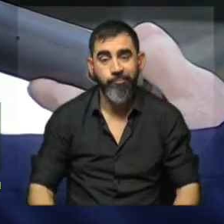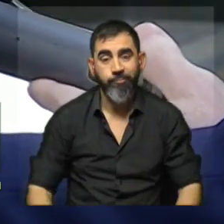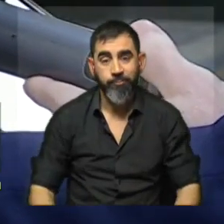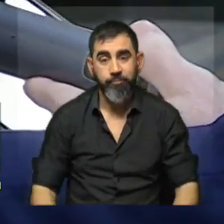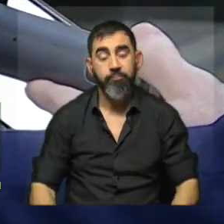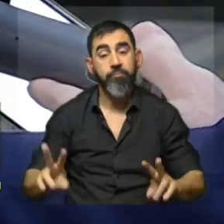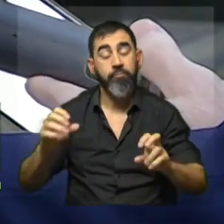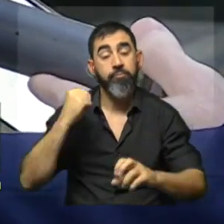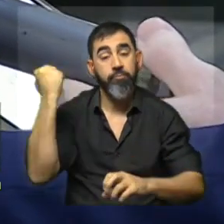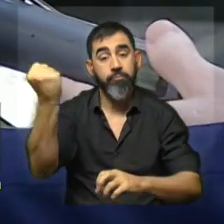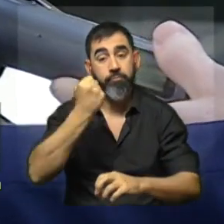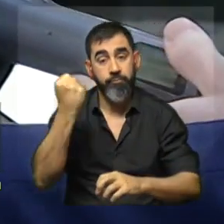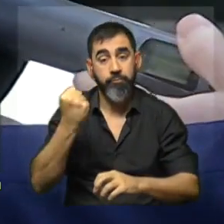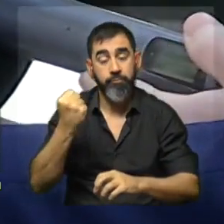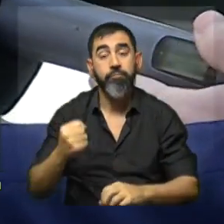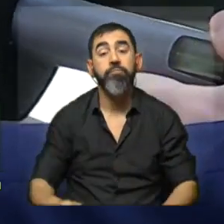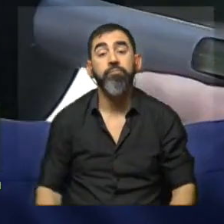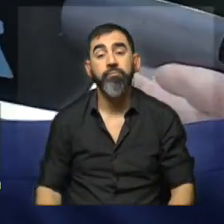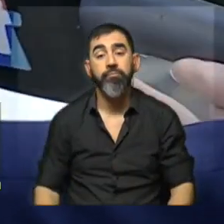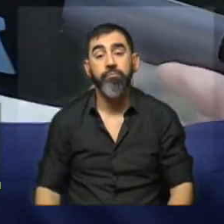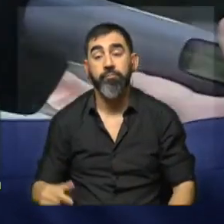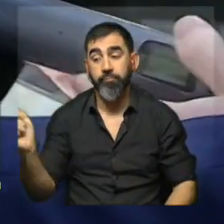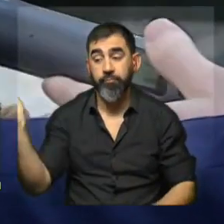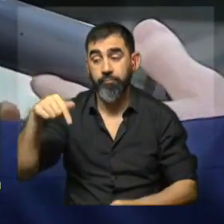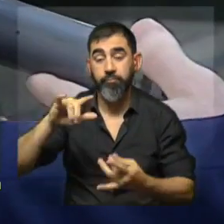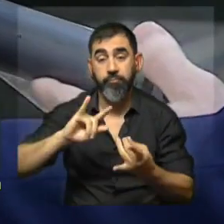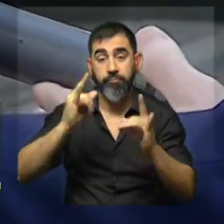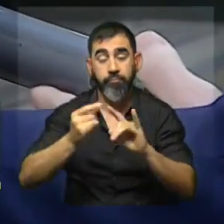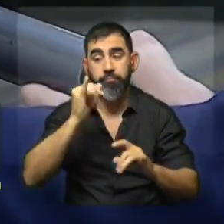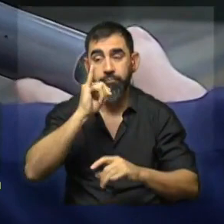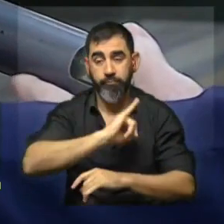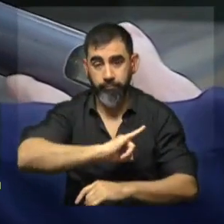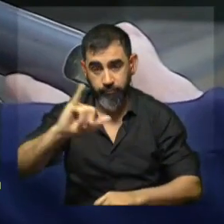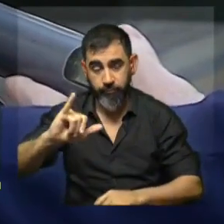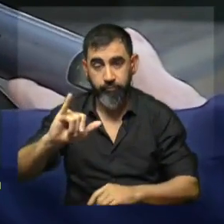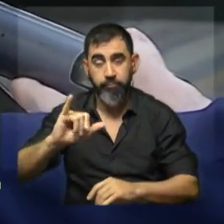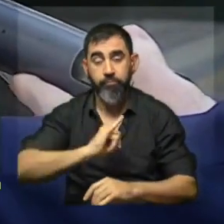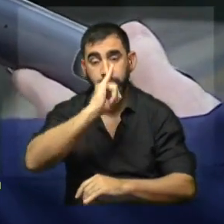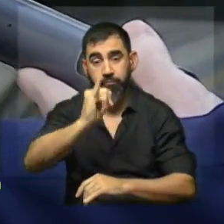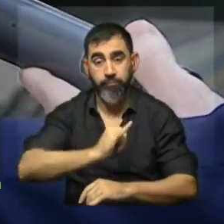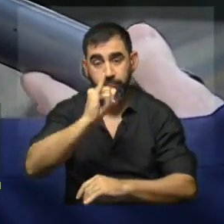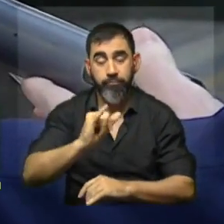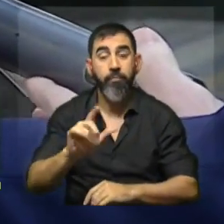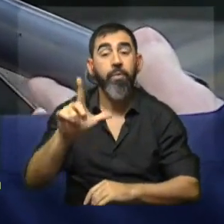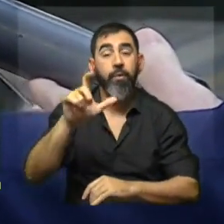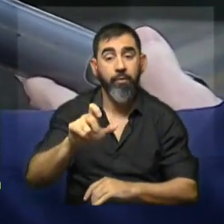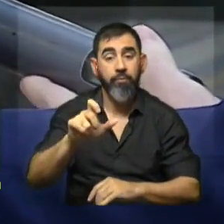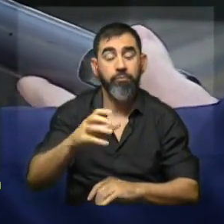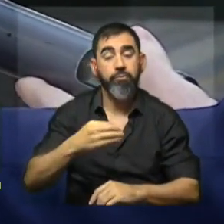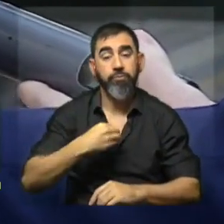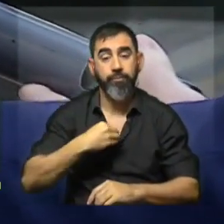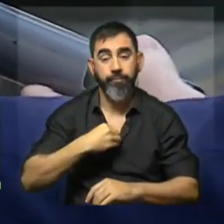muy importante, porque cuando uno viene al Parlamento a hacer denuncias o a hacer informes, obviamente